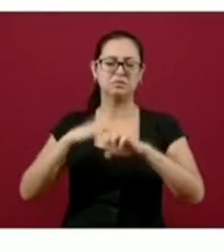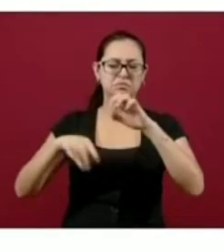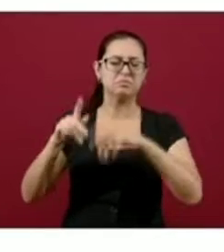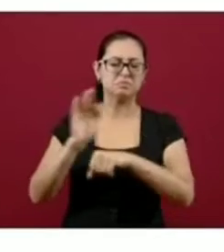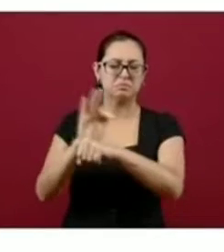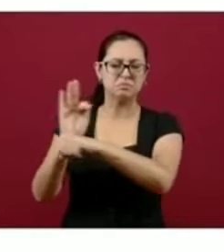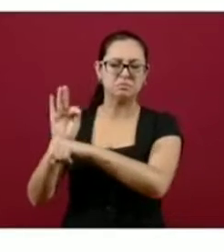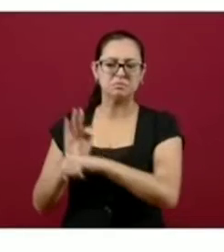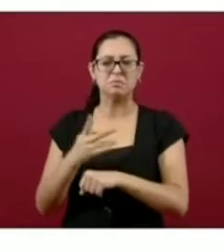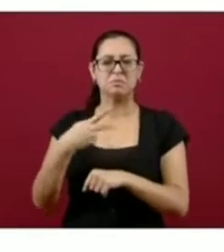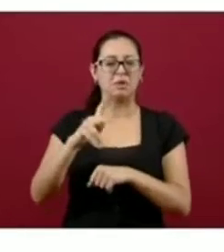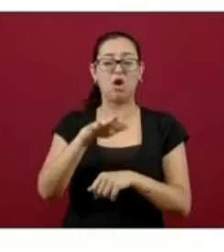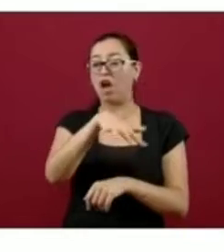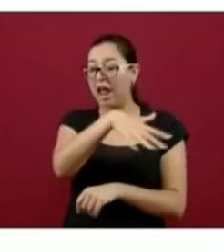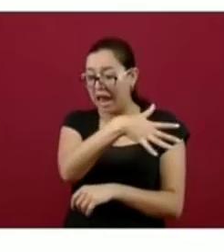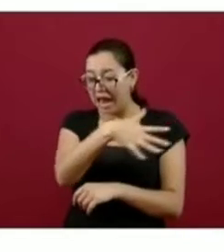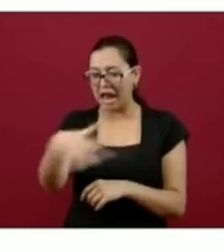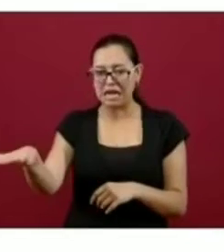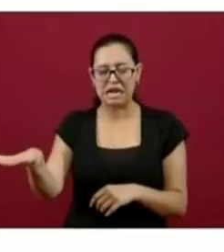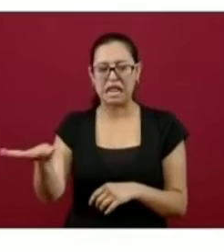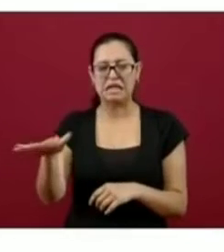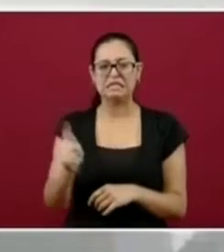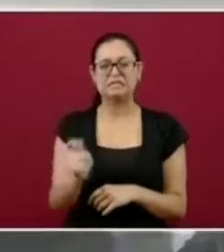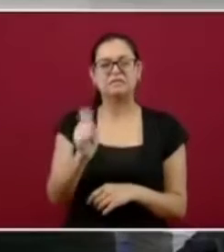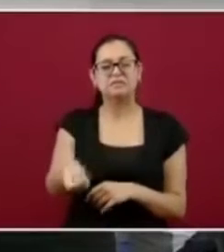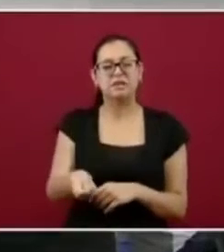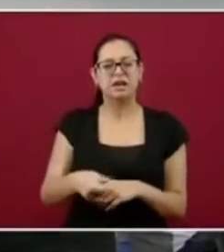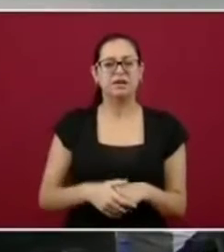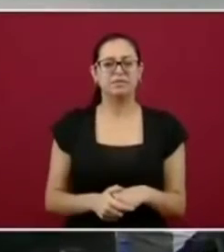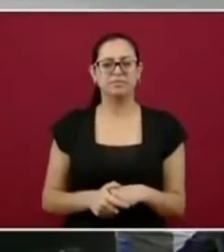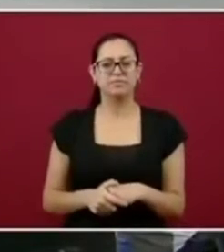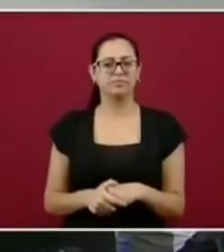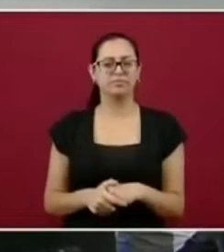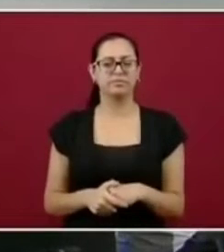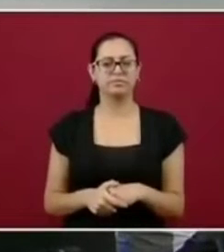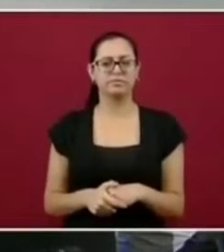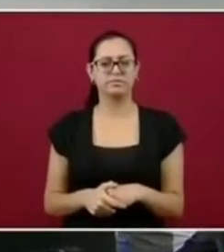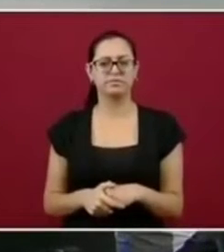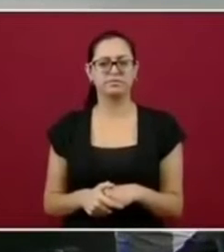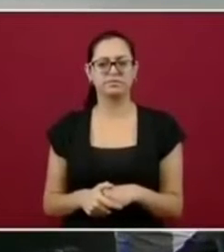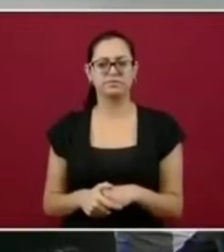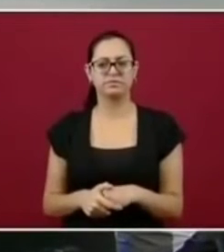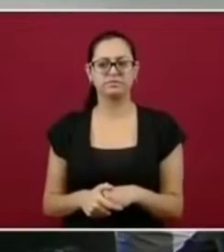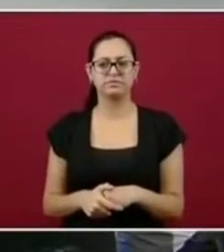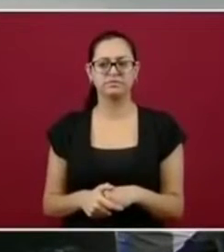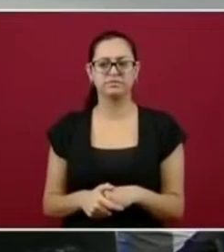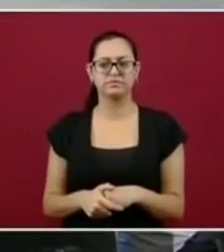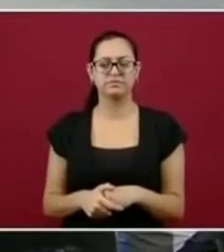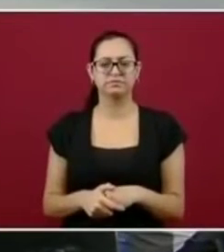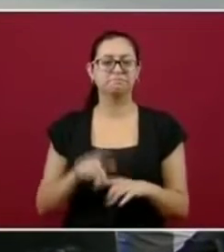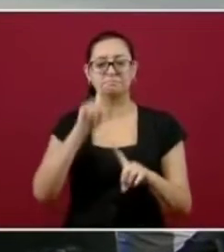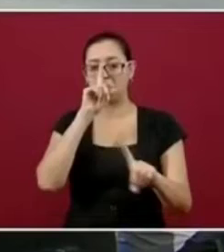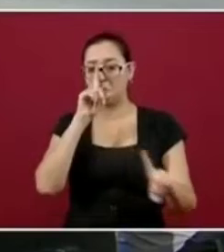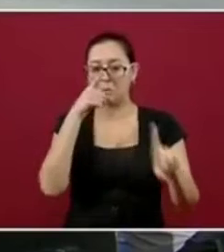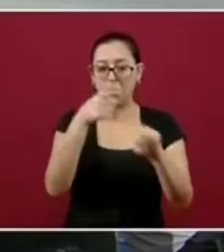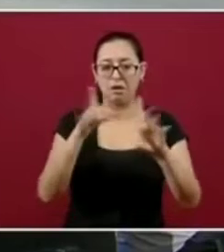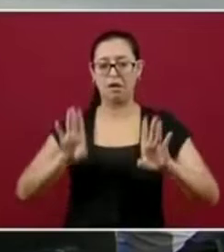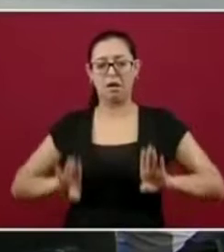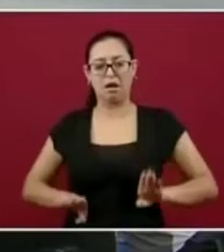migrantes, pero como mentalidad general, el objetivo o el propósito o la actitud